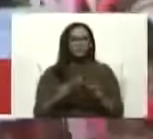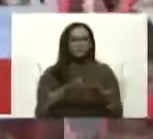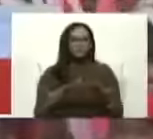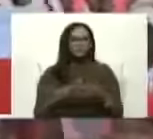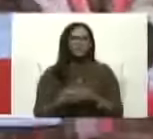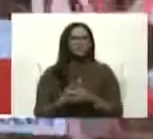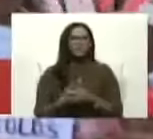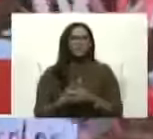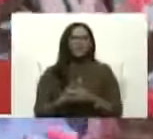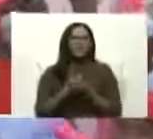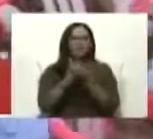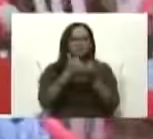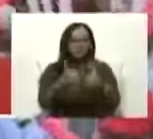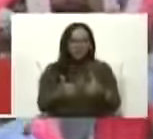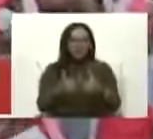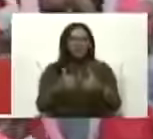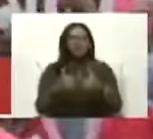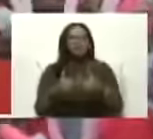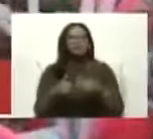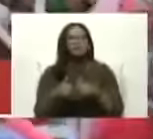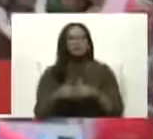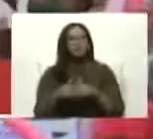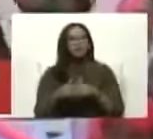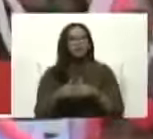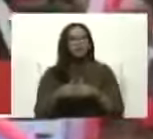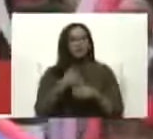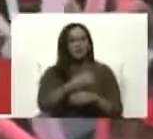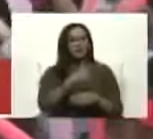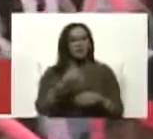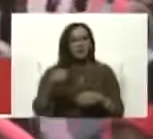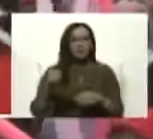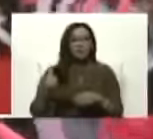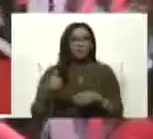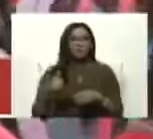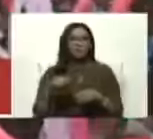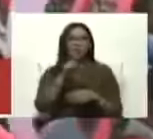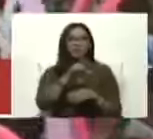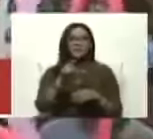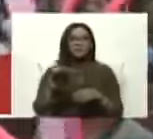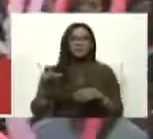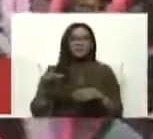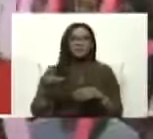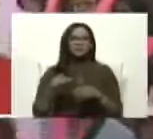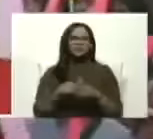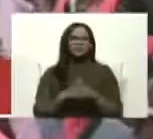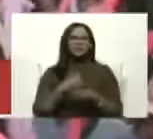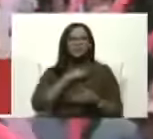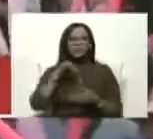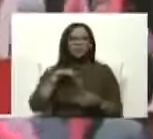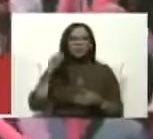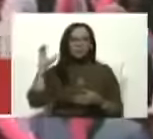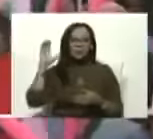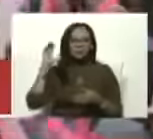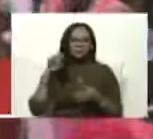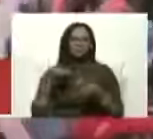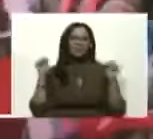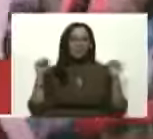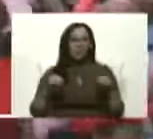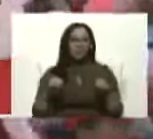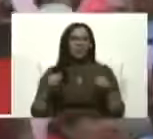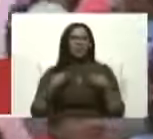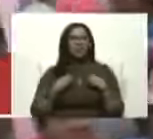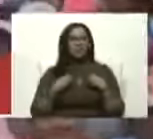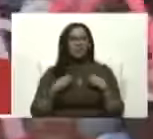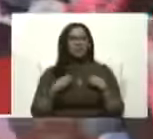el bienestar de cada uno de los ciudadanos de nuestro país. Hoy lo que se